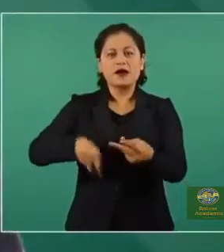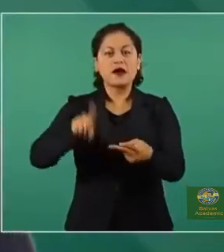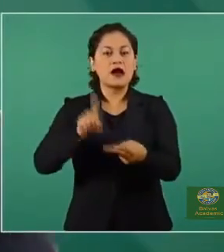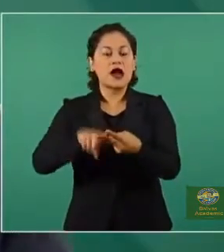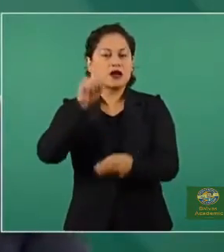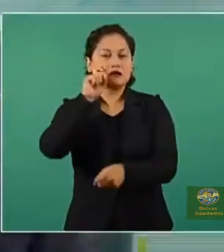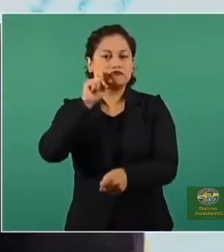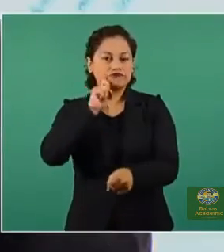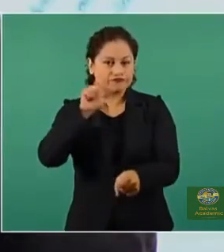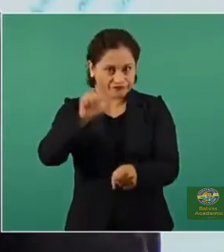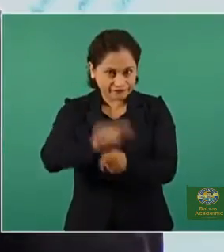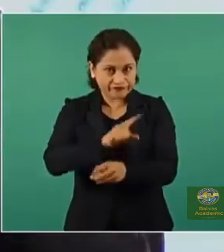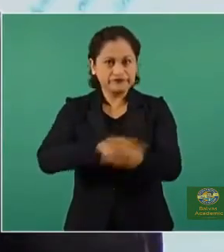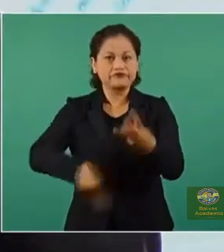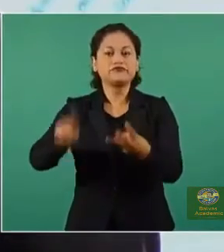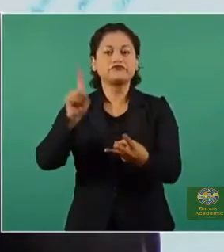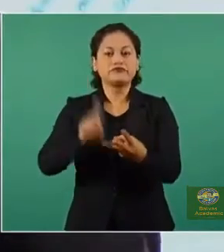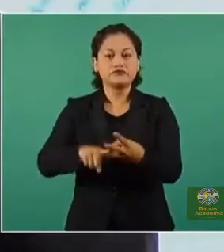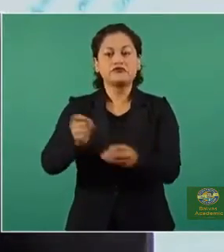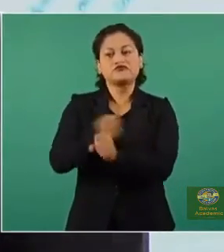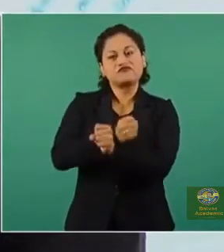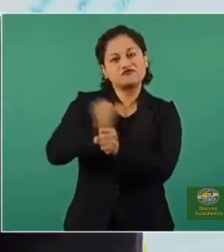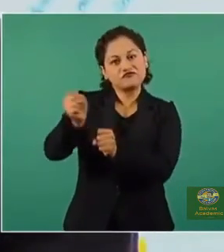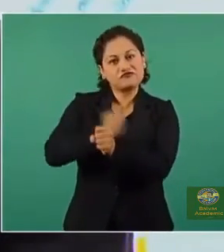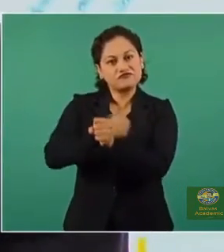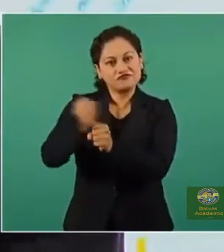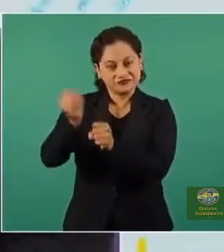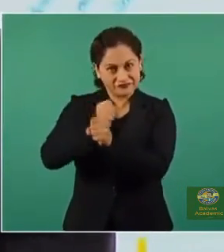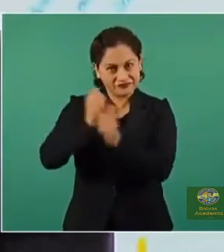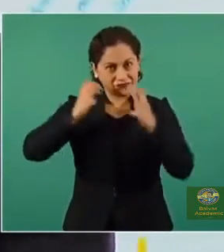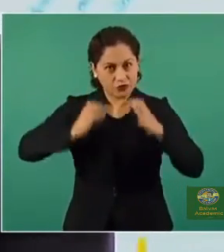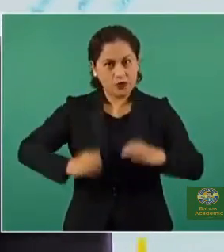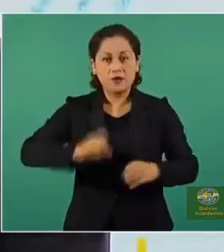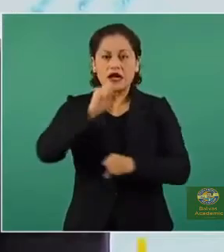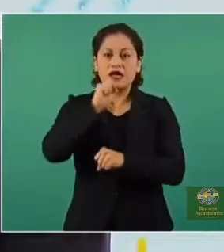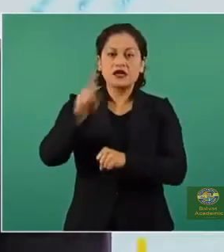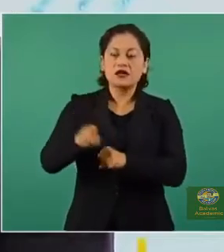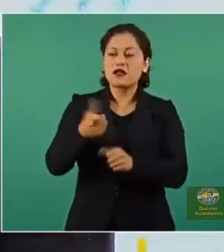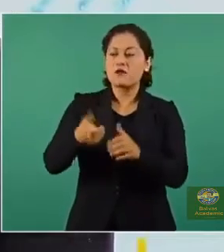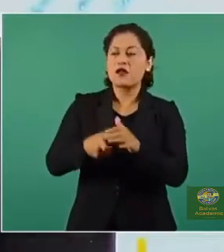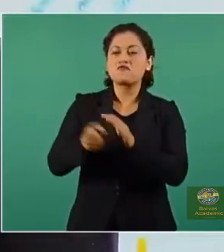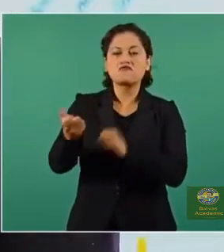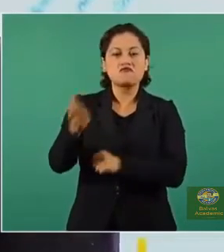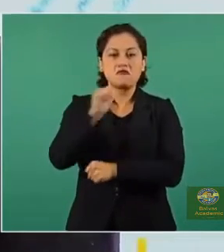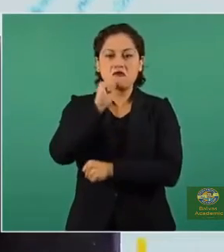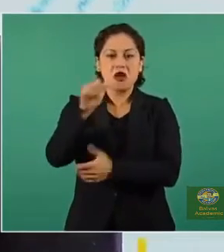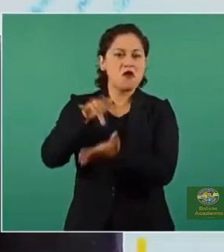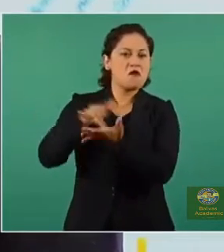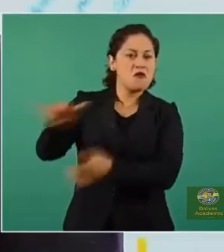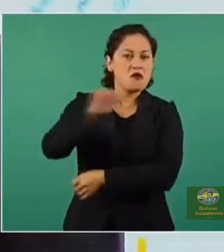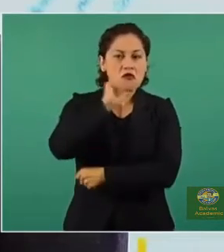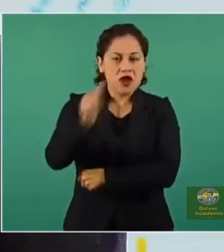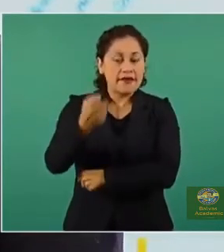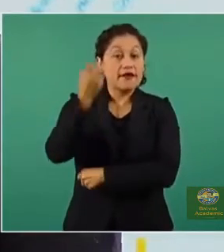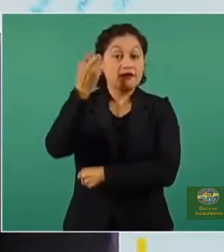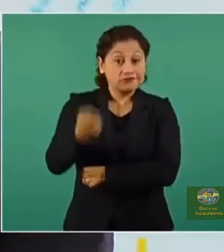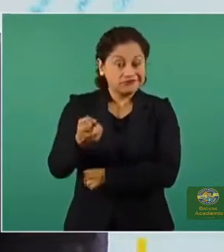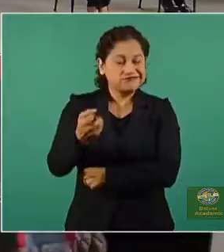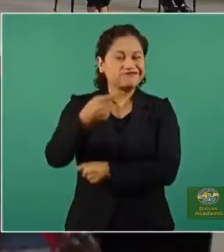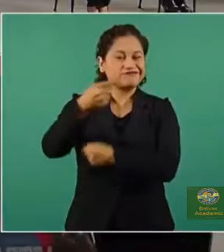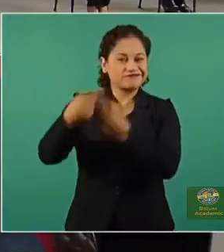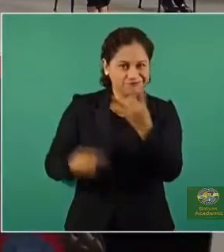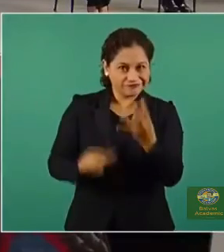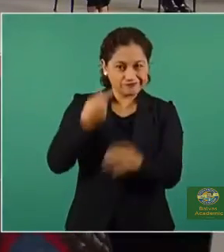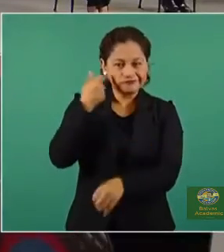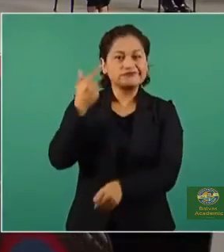abandono, negligencia y violencia de naturaleza económica. Este es un hecho que va vinculado también